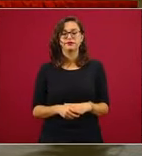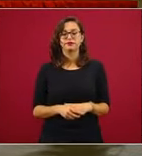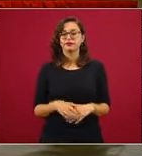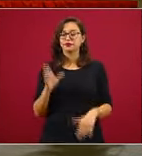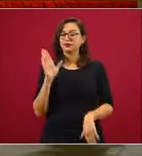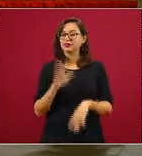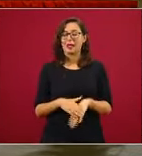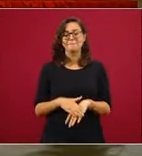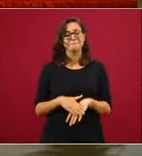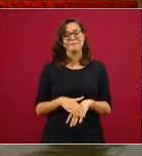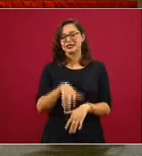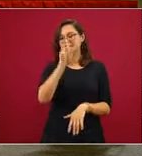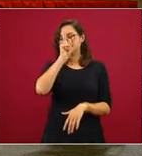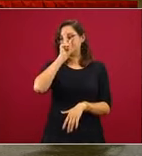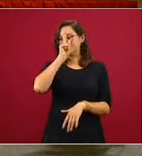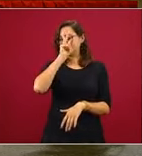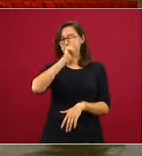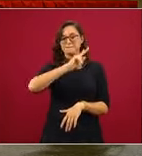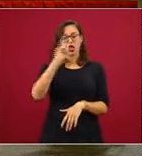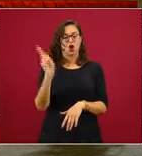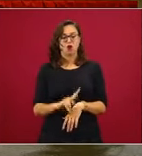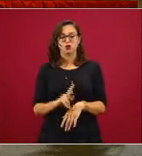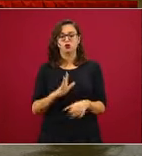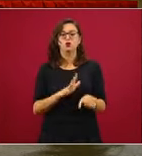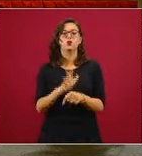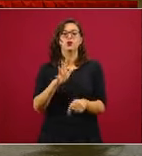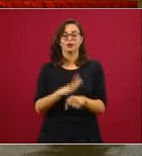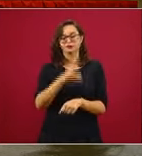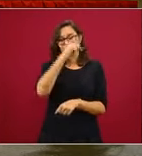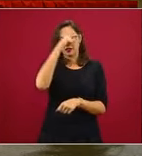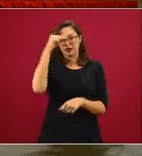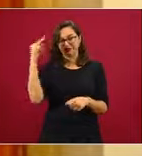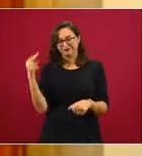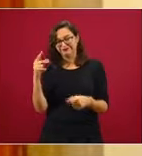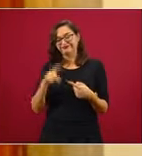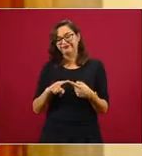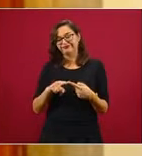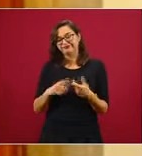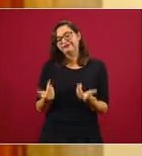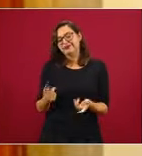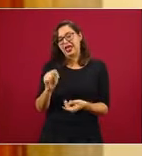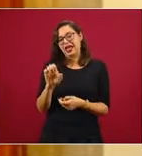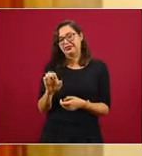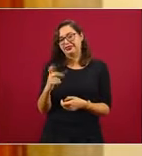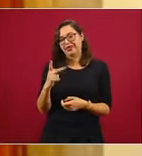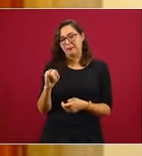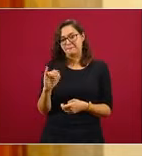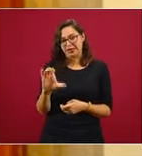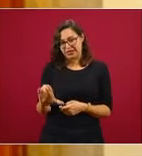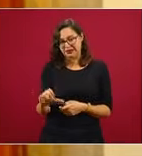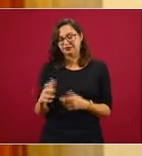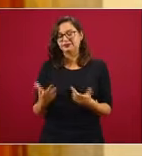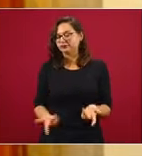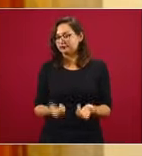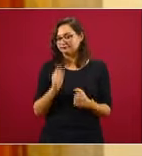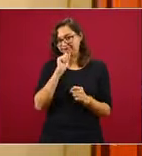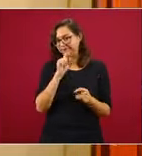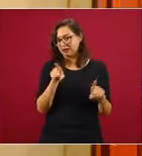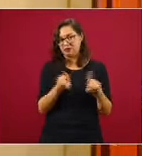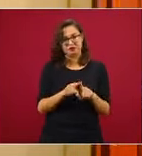la imagen de la curva estatal de Nayarit es precisamente Tepic, comportamiento es prácticamente similar al que se evidencia en el